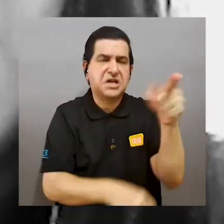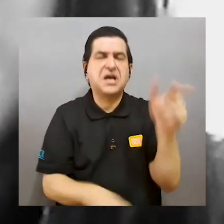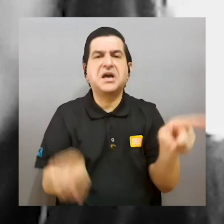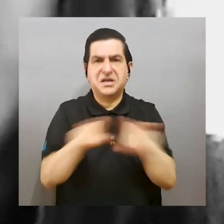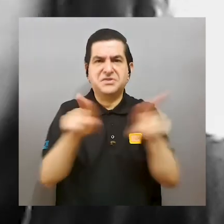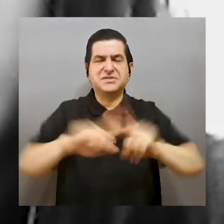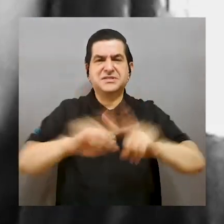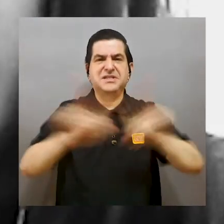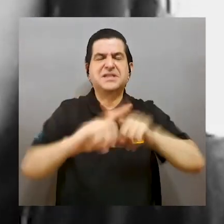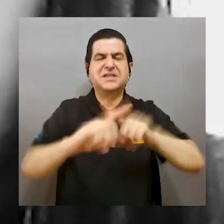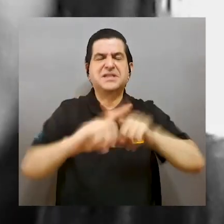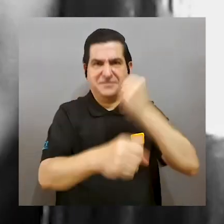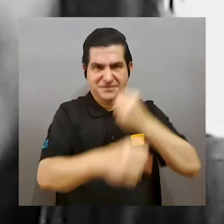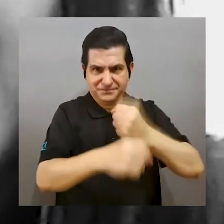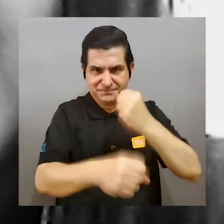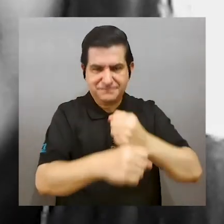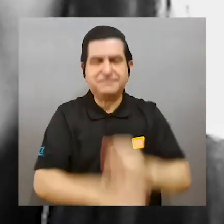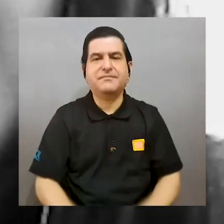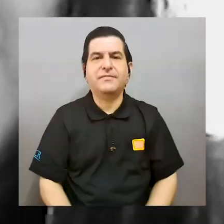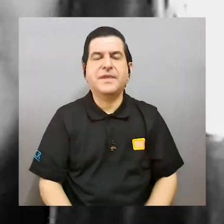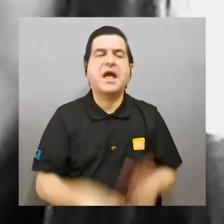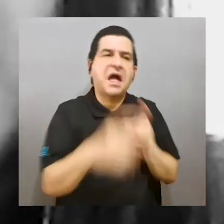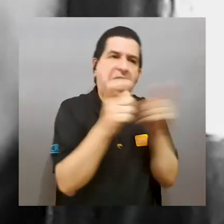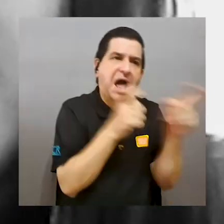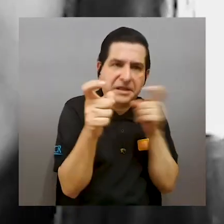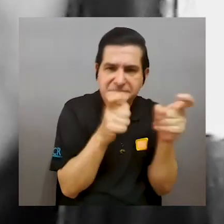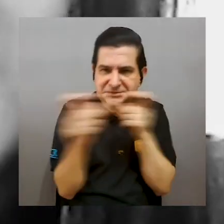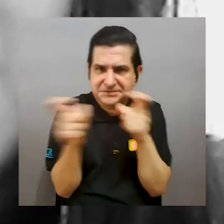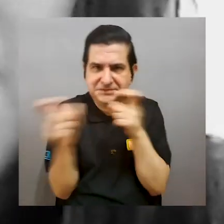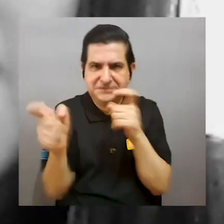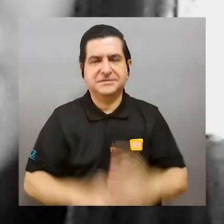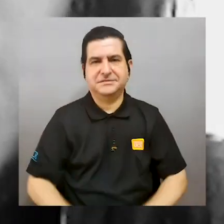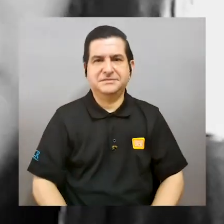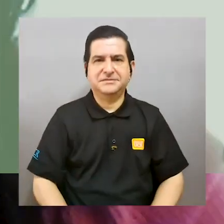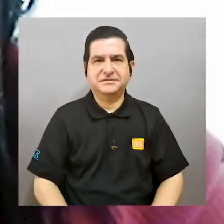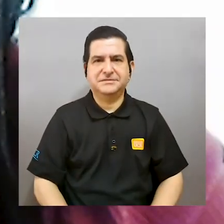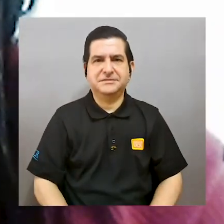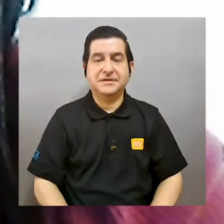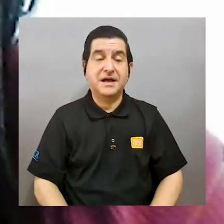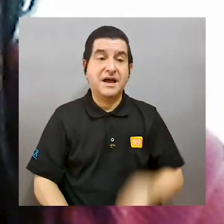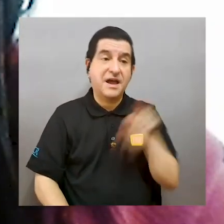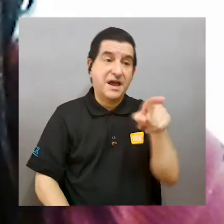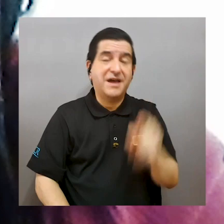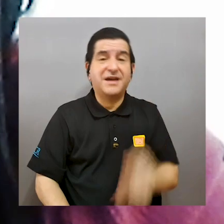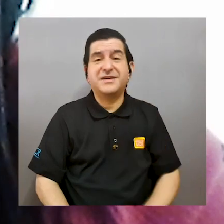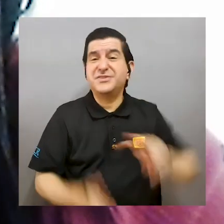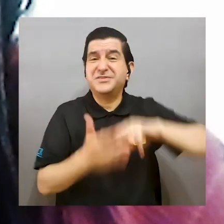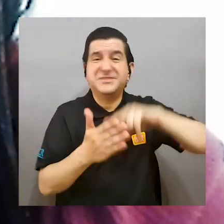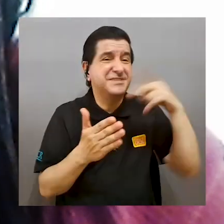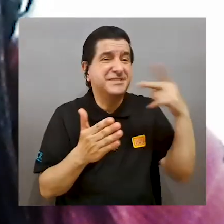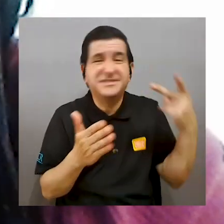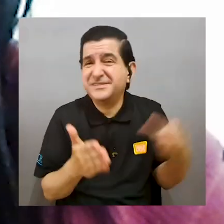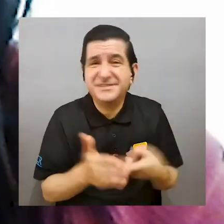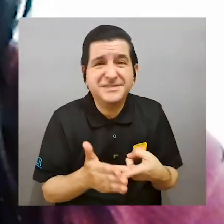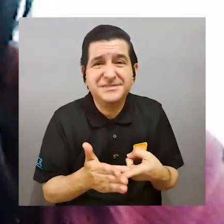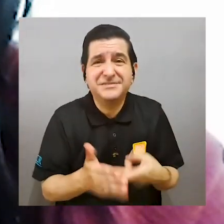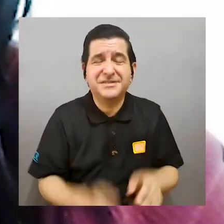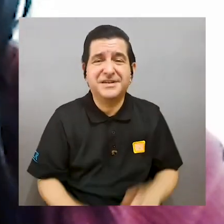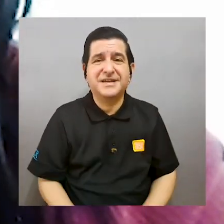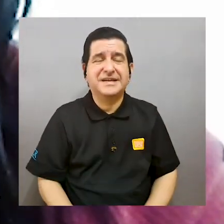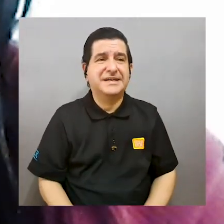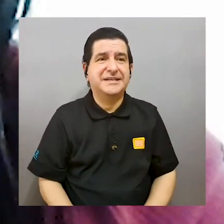sé que ellos también tienen otras labores que hacer, administrativas y demás, y esto viene a ser